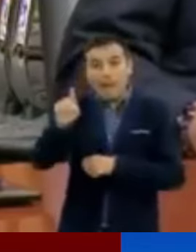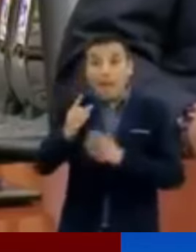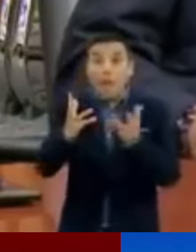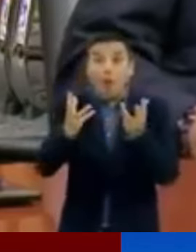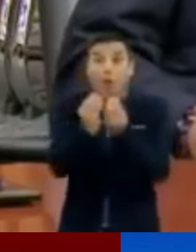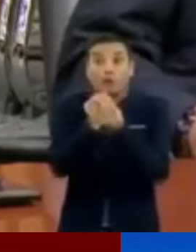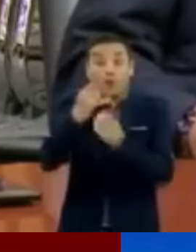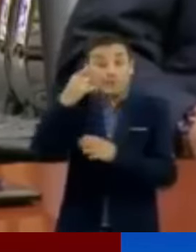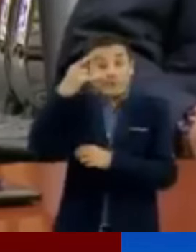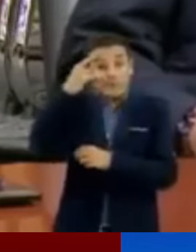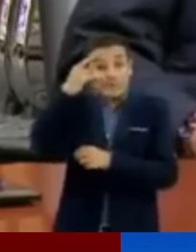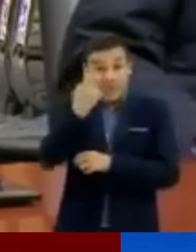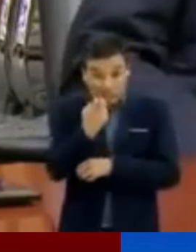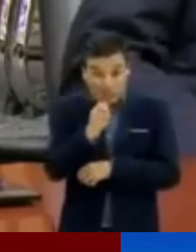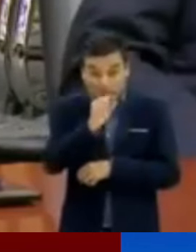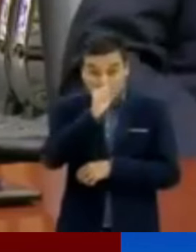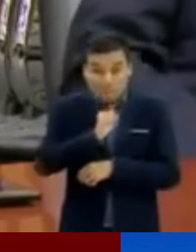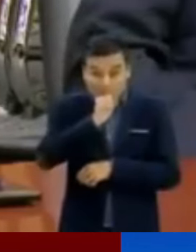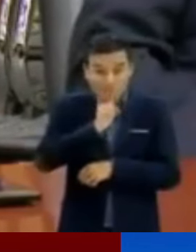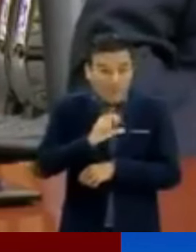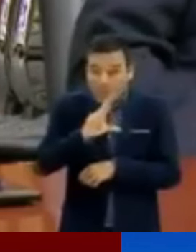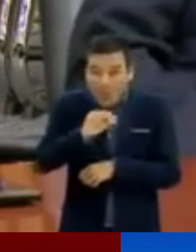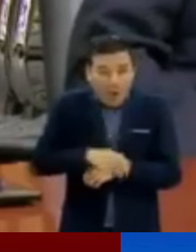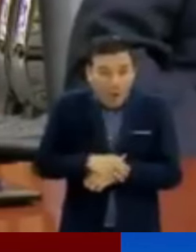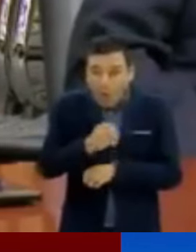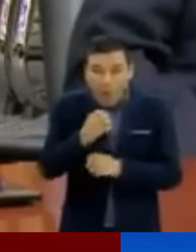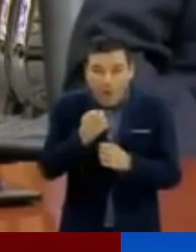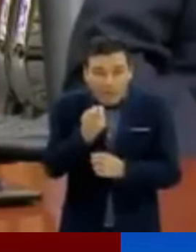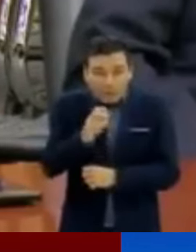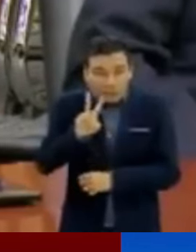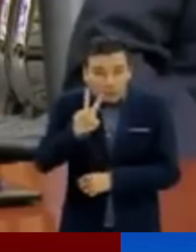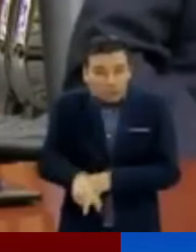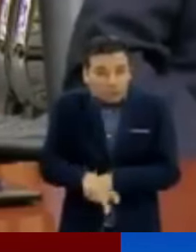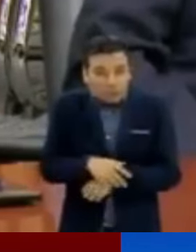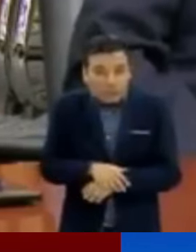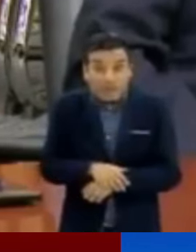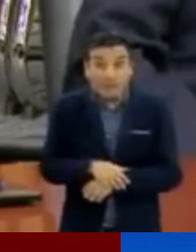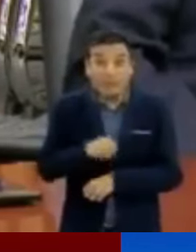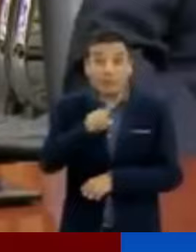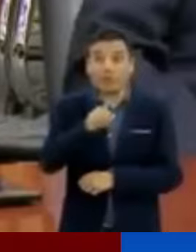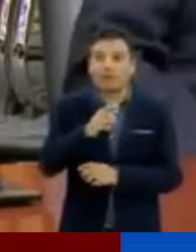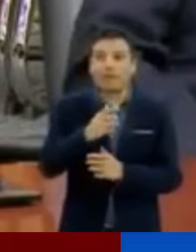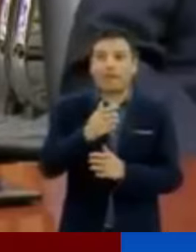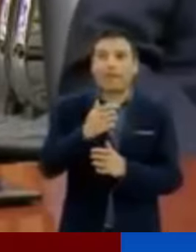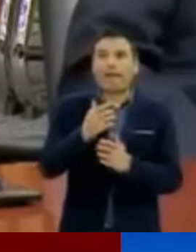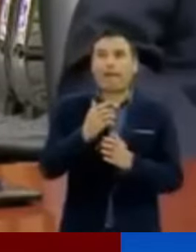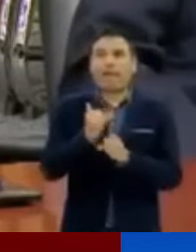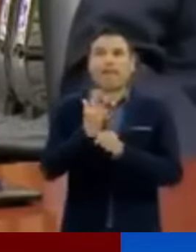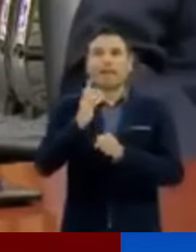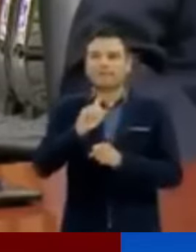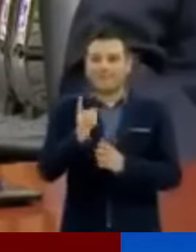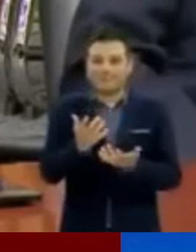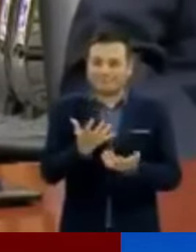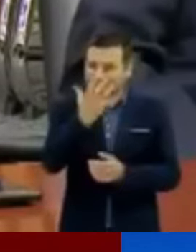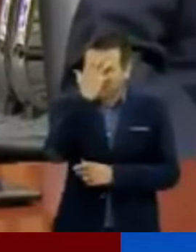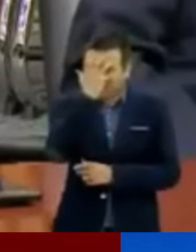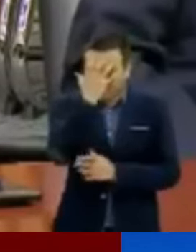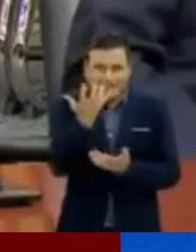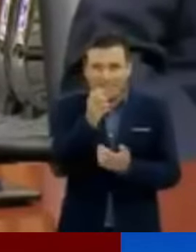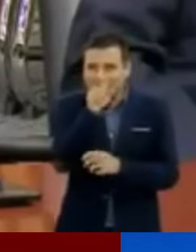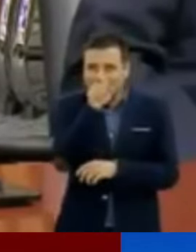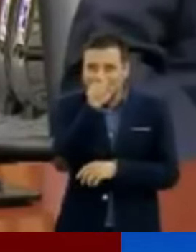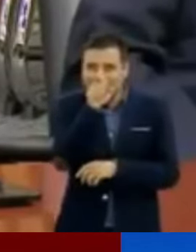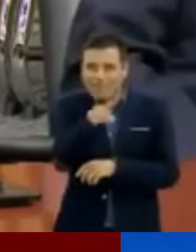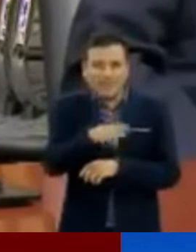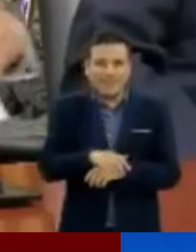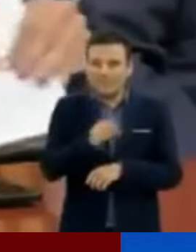son chismes, no son mentiras, es la realidad. Y que no la quieran ver, lamenta muchísimo. Y también, hablando